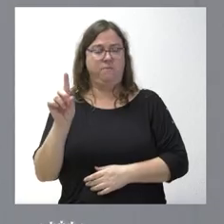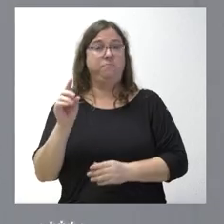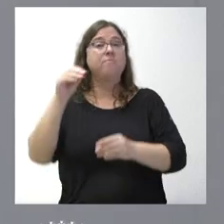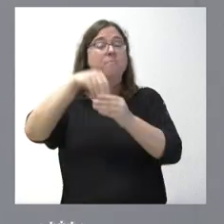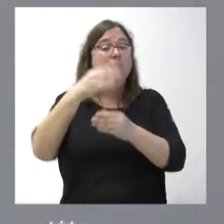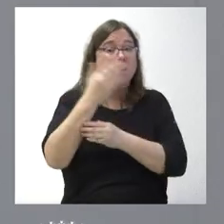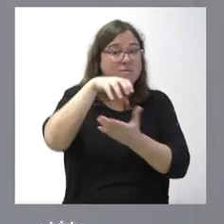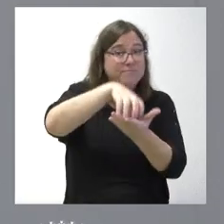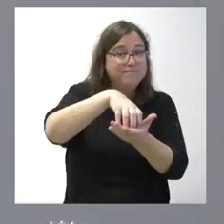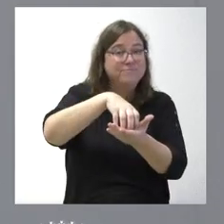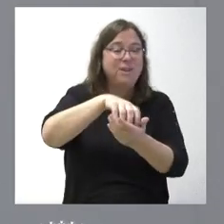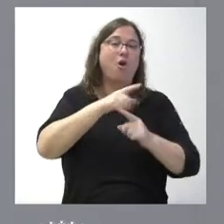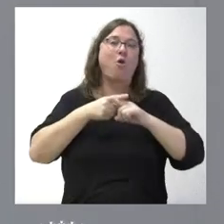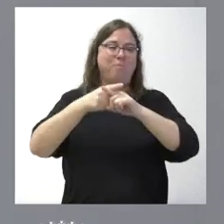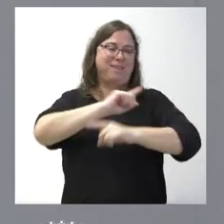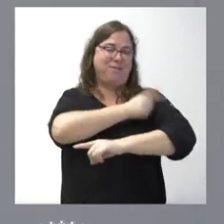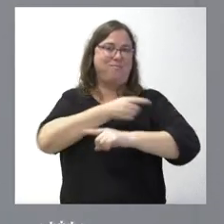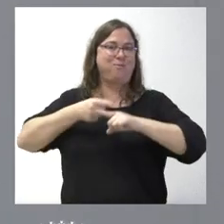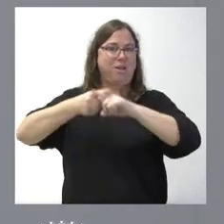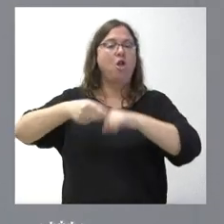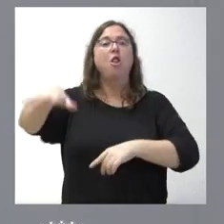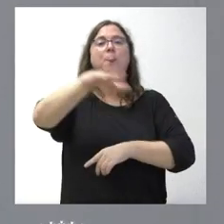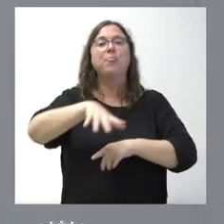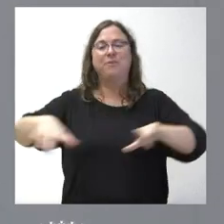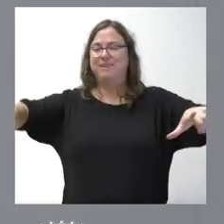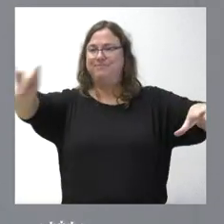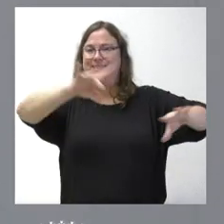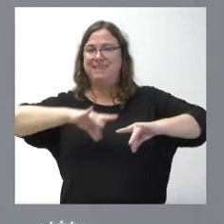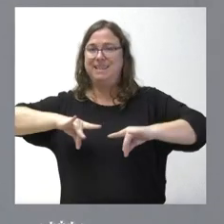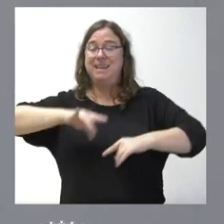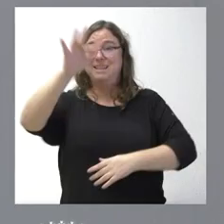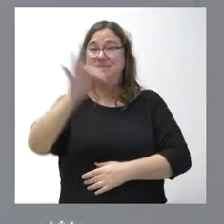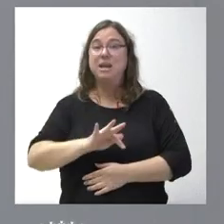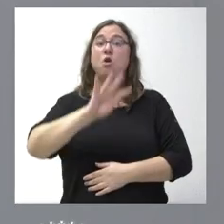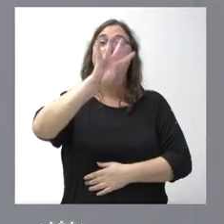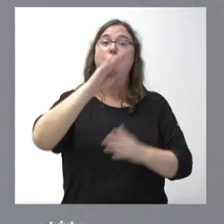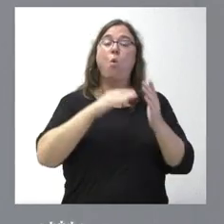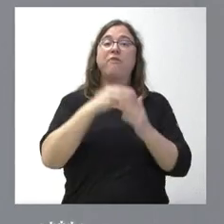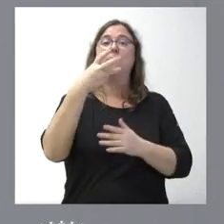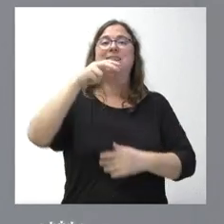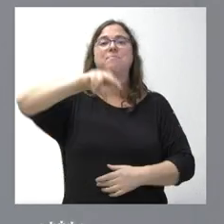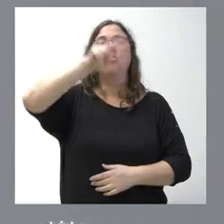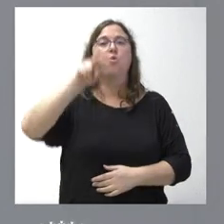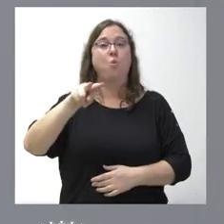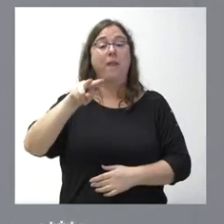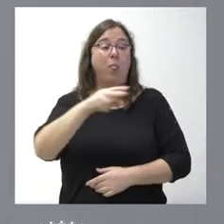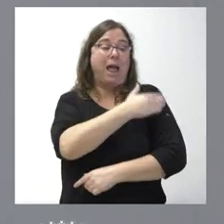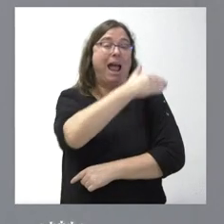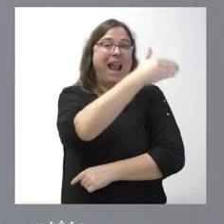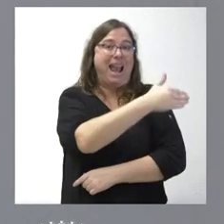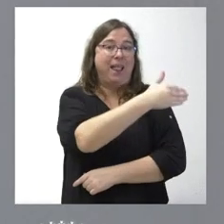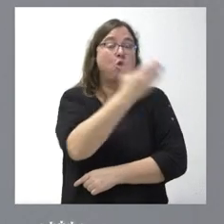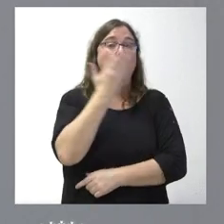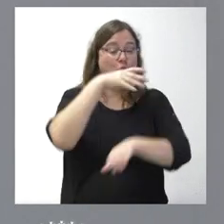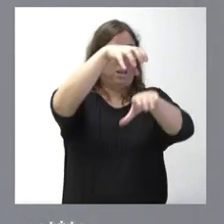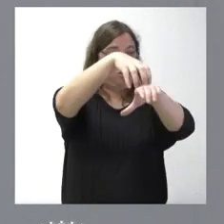educativo con compartido se ubicará en un solar con una superficie de 4300 m cu anexo a este centro